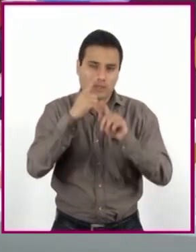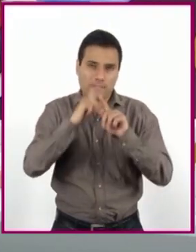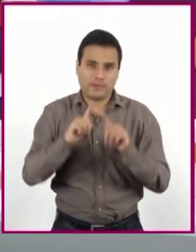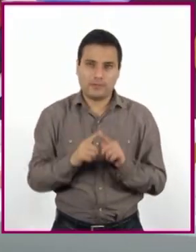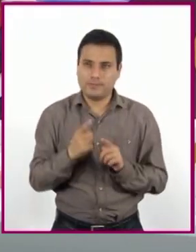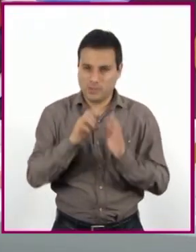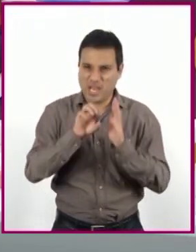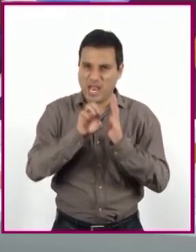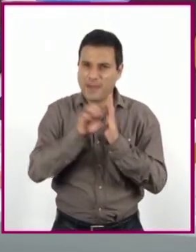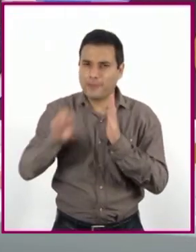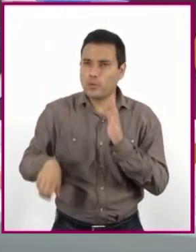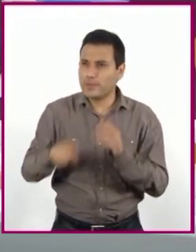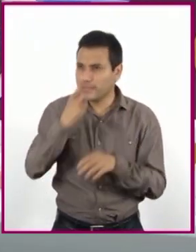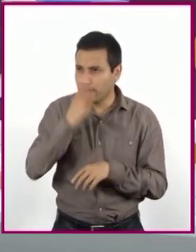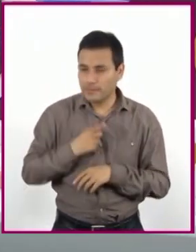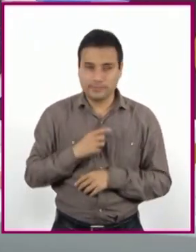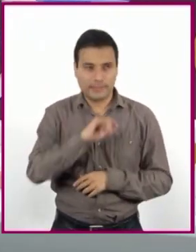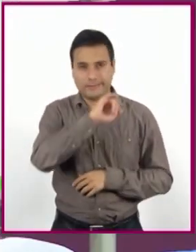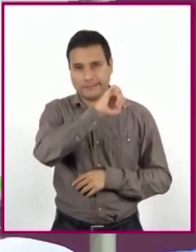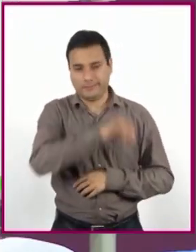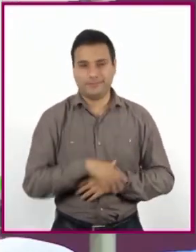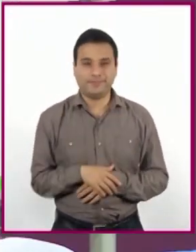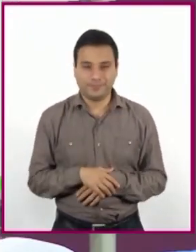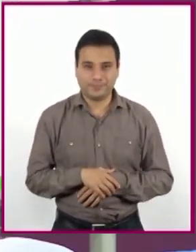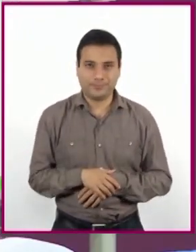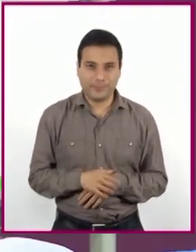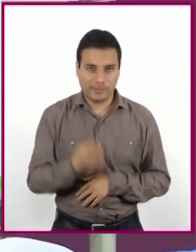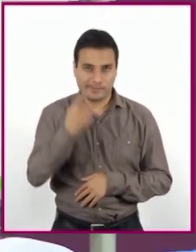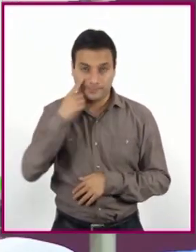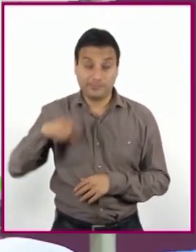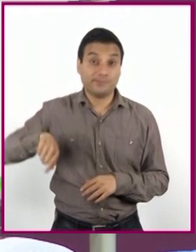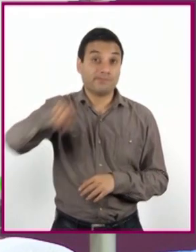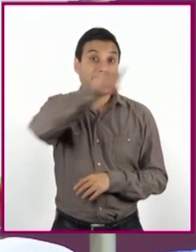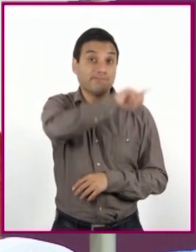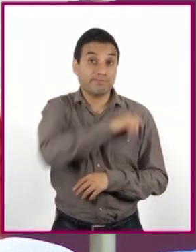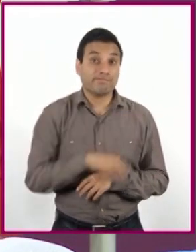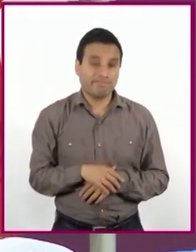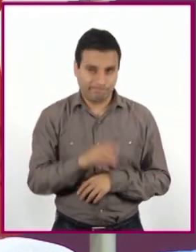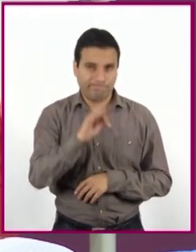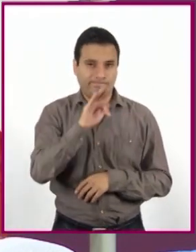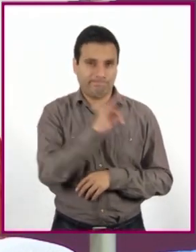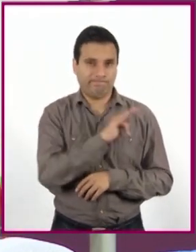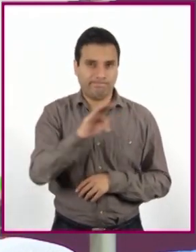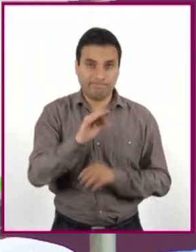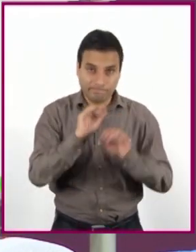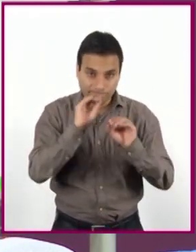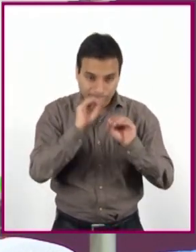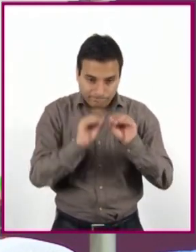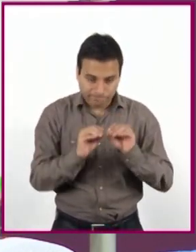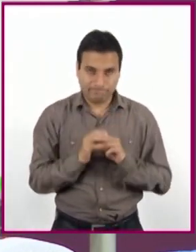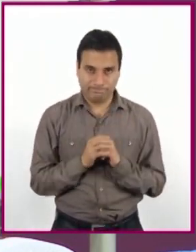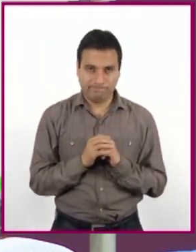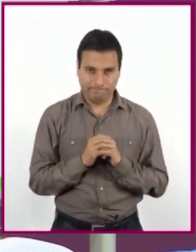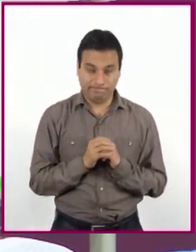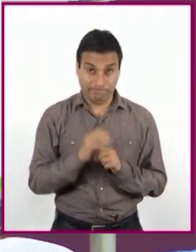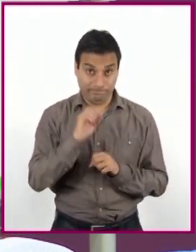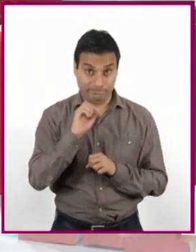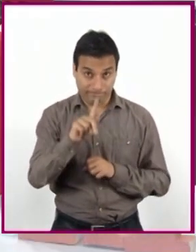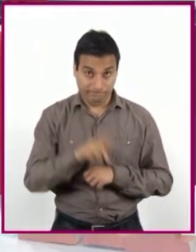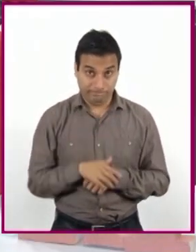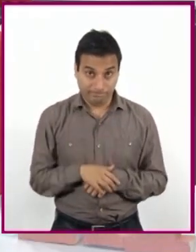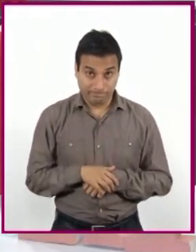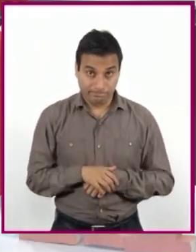das un ejemplo? Claro que sí. Ustedes en casa vayan armando los compuestos con base en lo que les